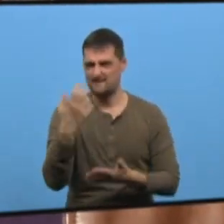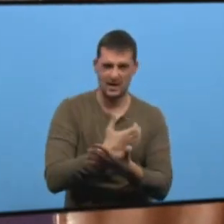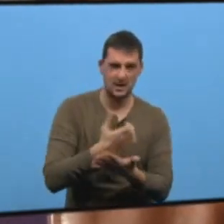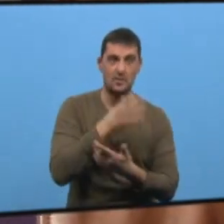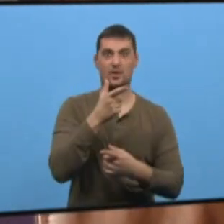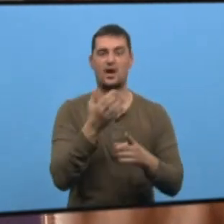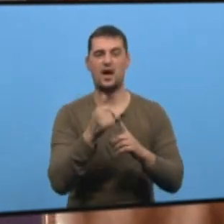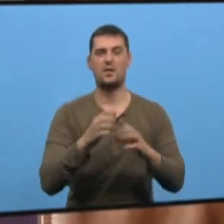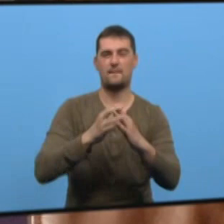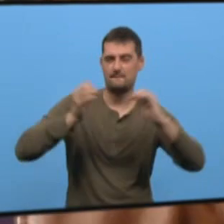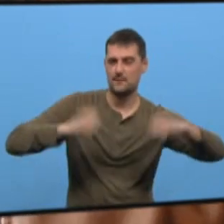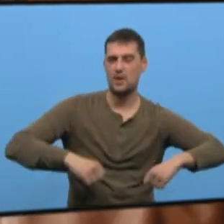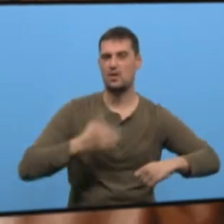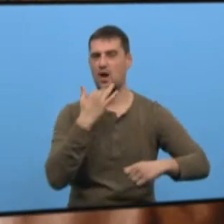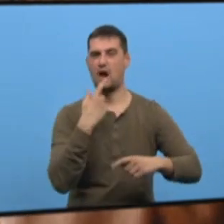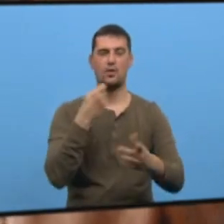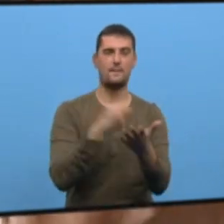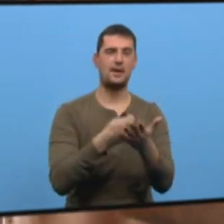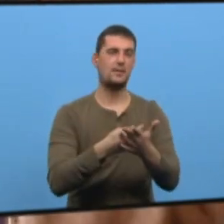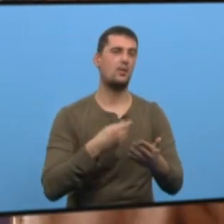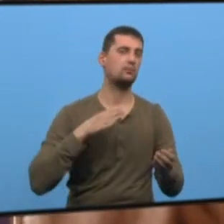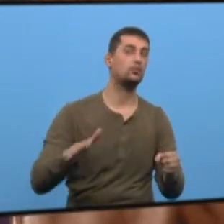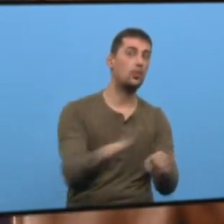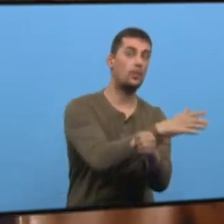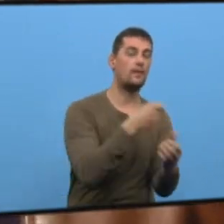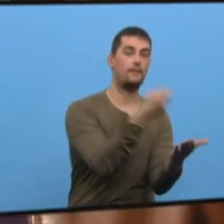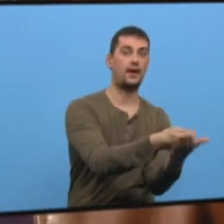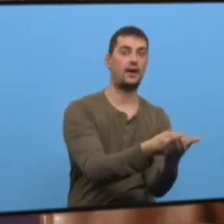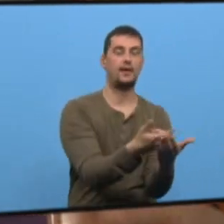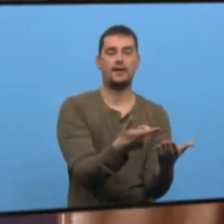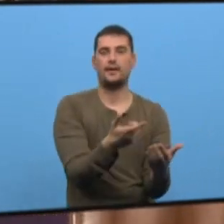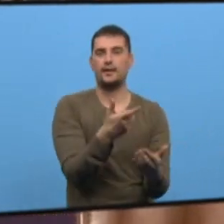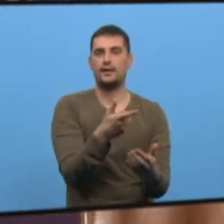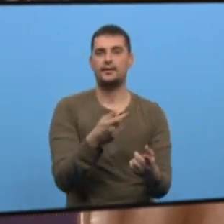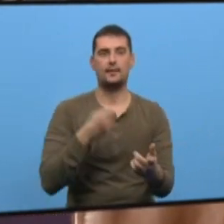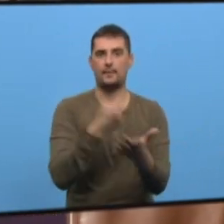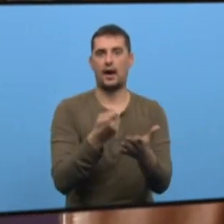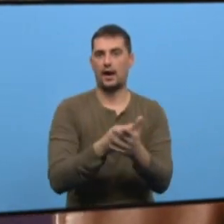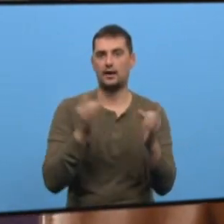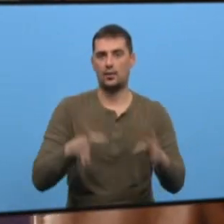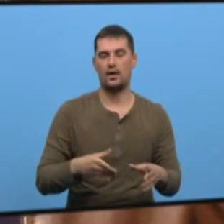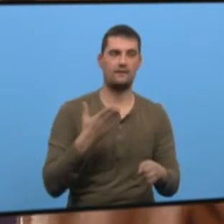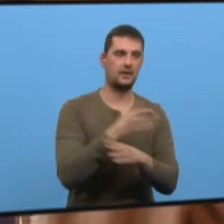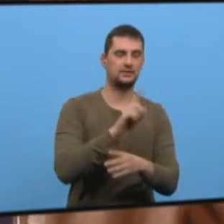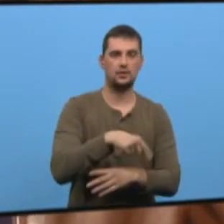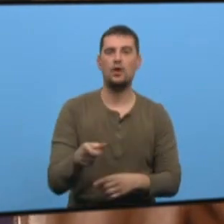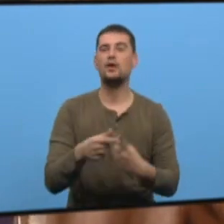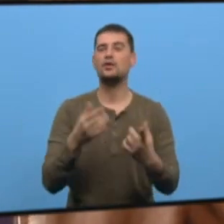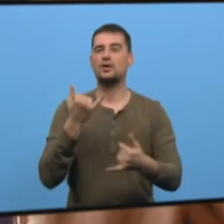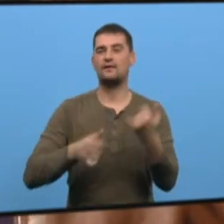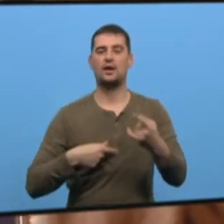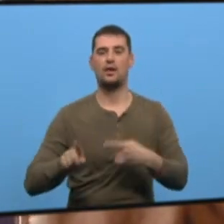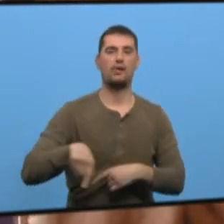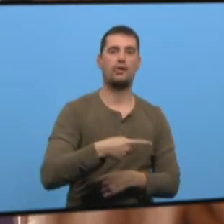cubren un mínimo de gasto de gasto anual que fagan o no fagan traslados teen que pagar ent desvían desan para